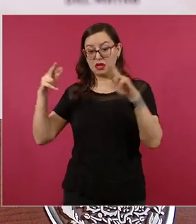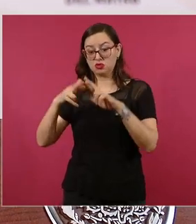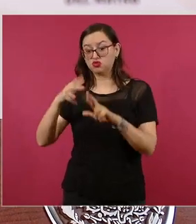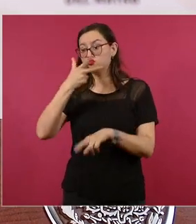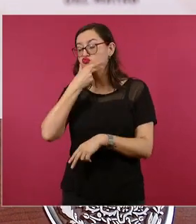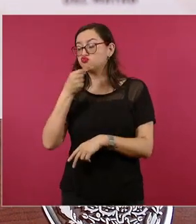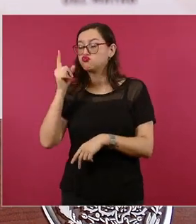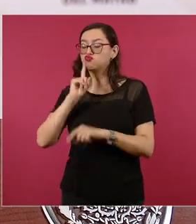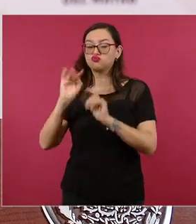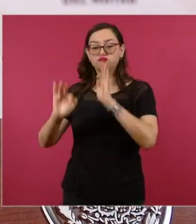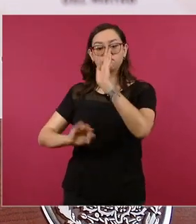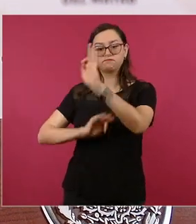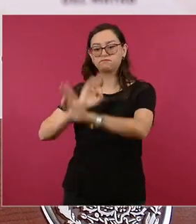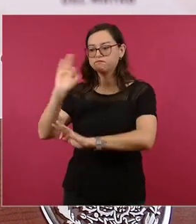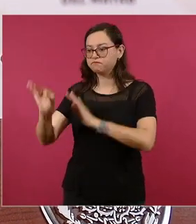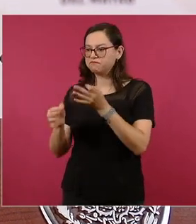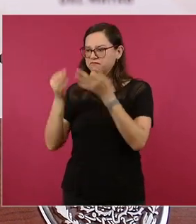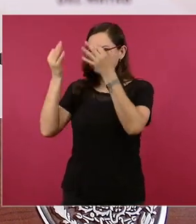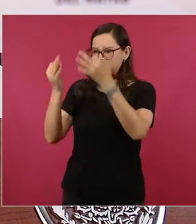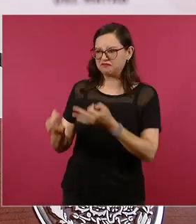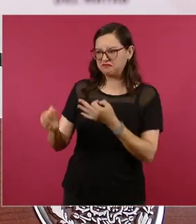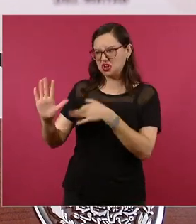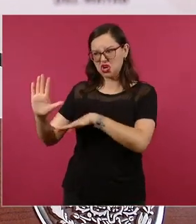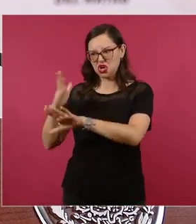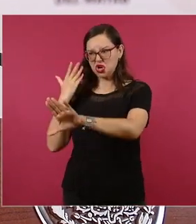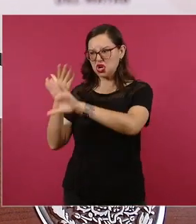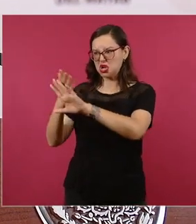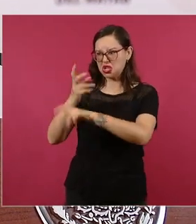nunca más humillarlos, ofenderlos.